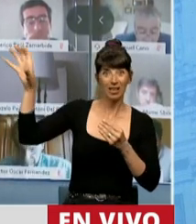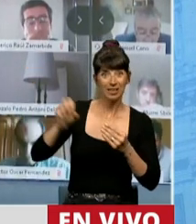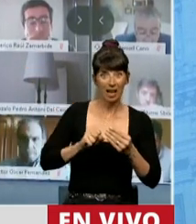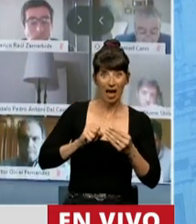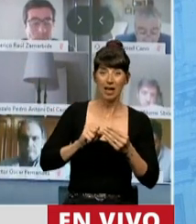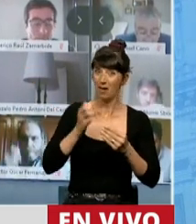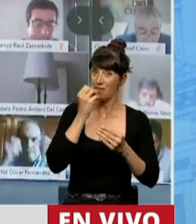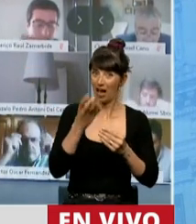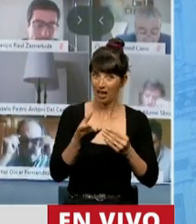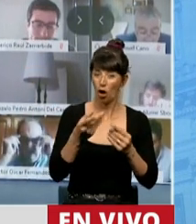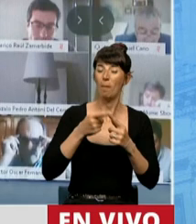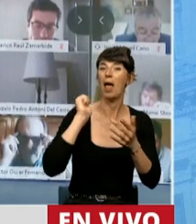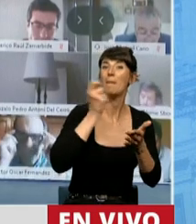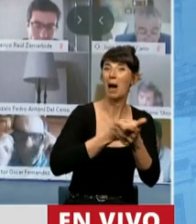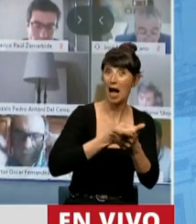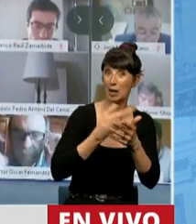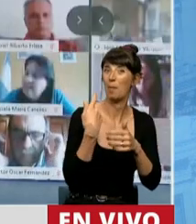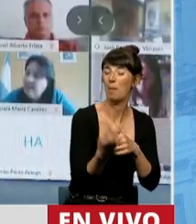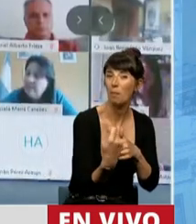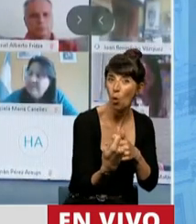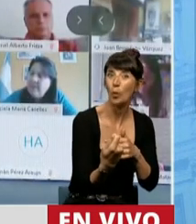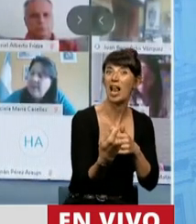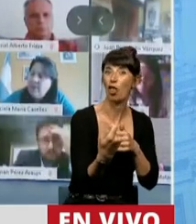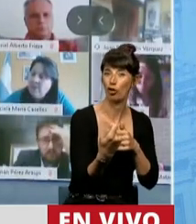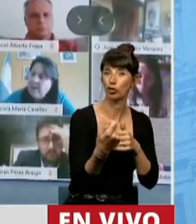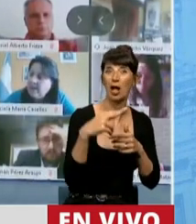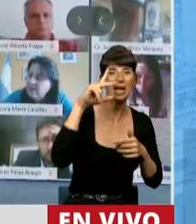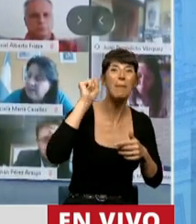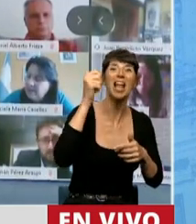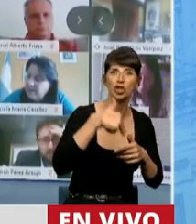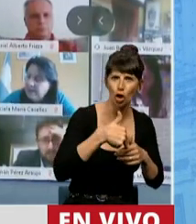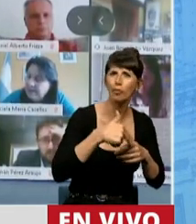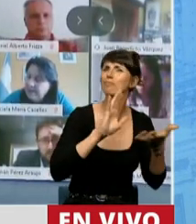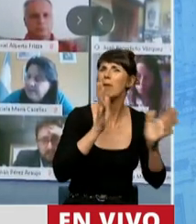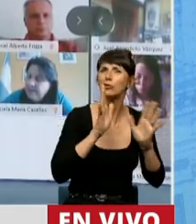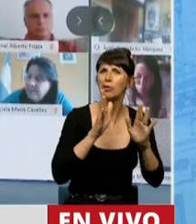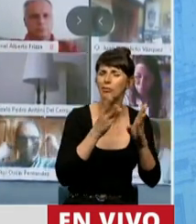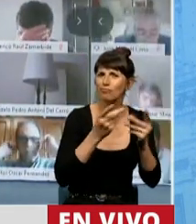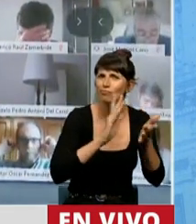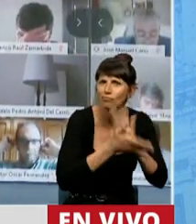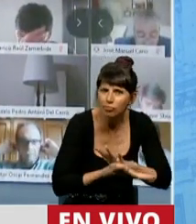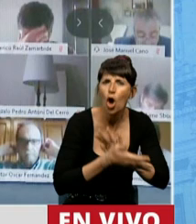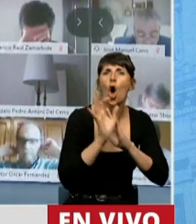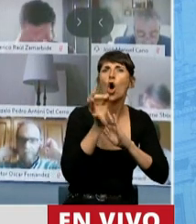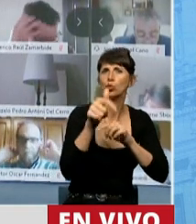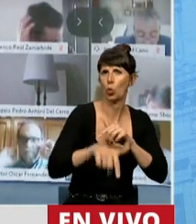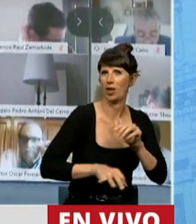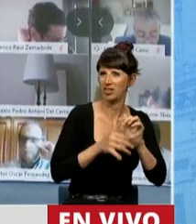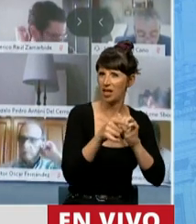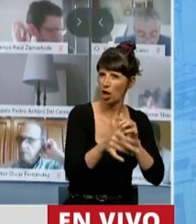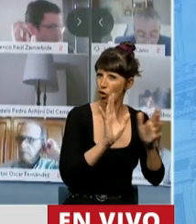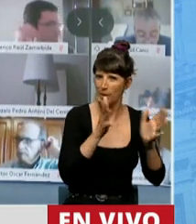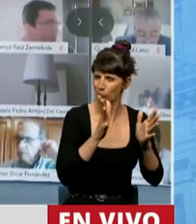reparación histórica alcance eh para el mes de octubre de este año aproximadamente este proyecto de